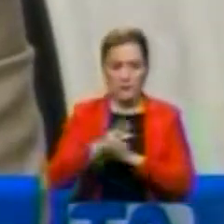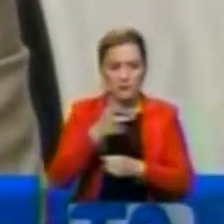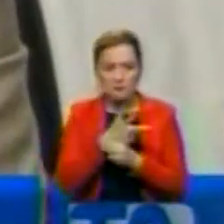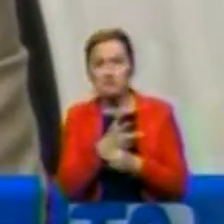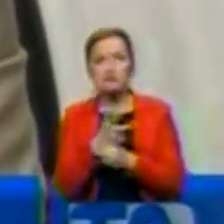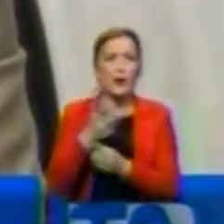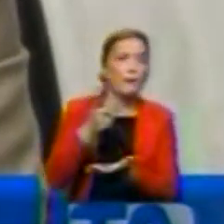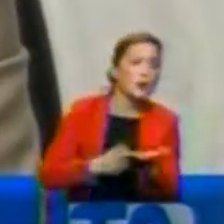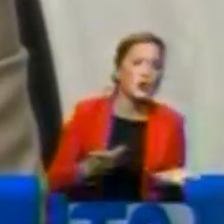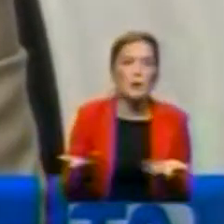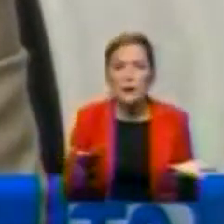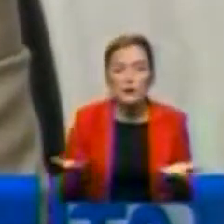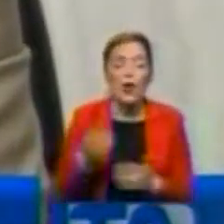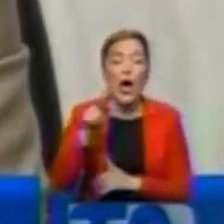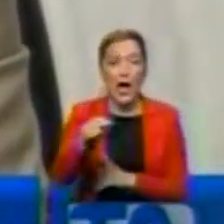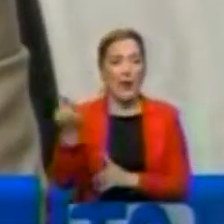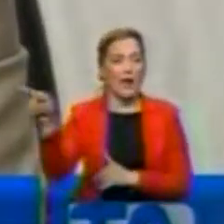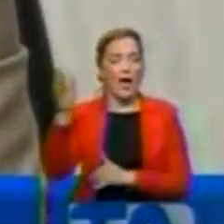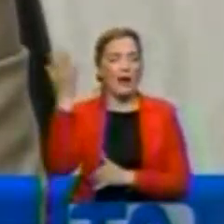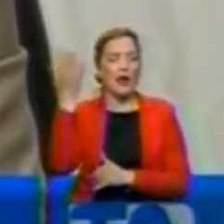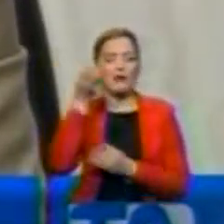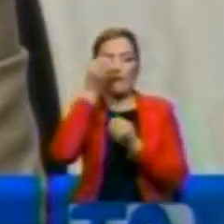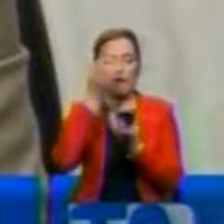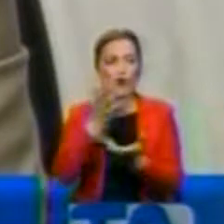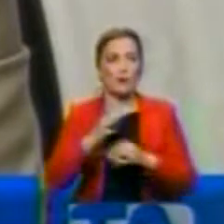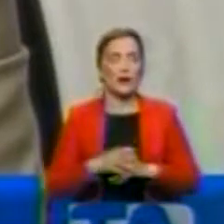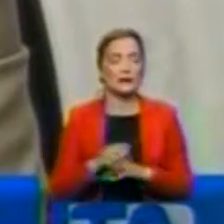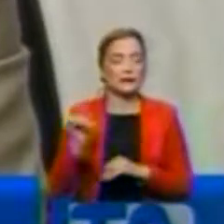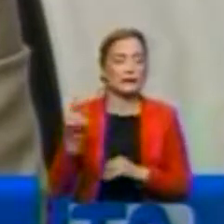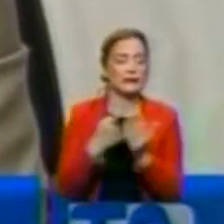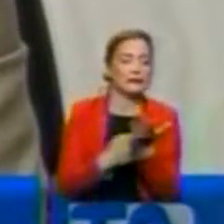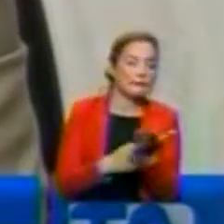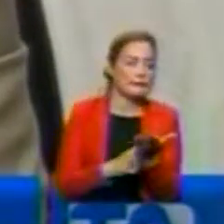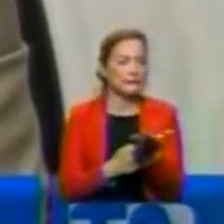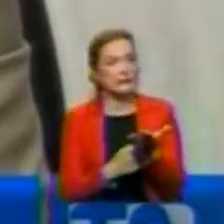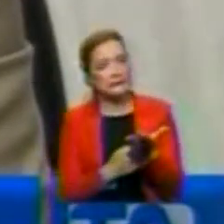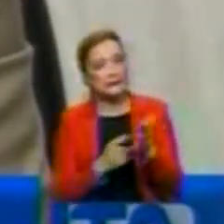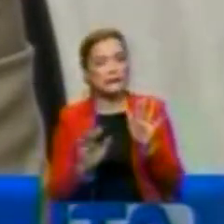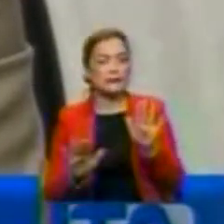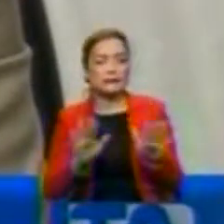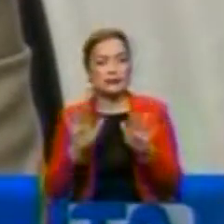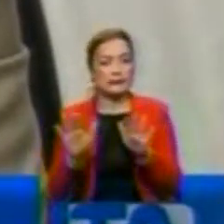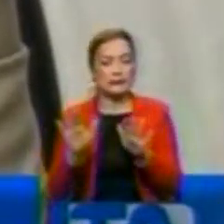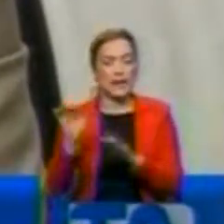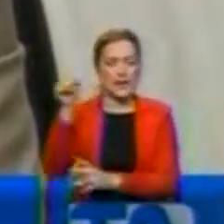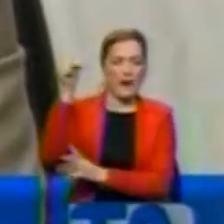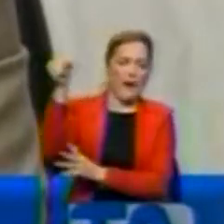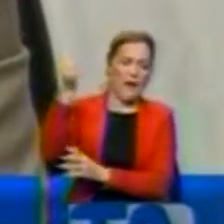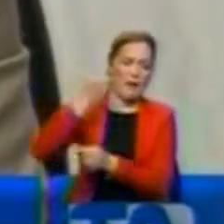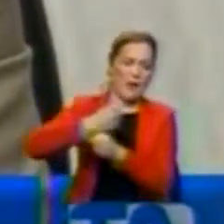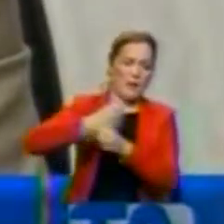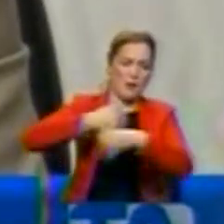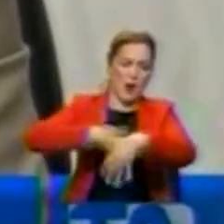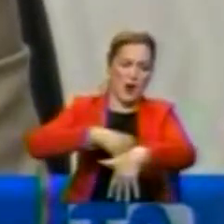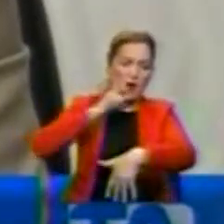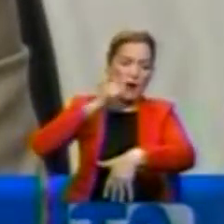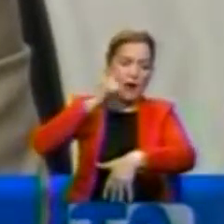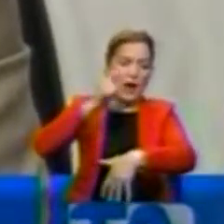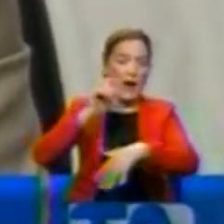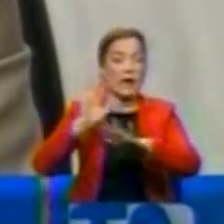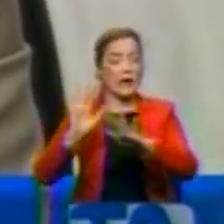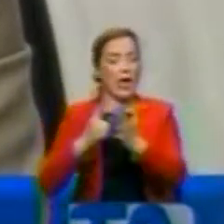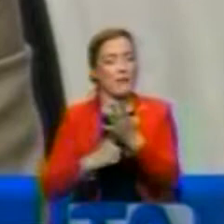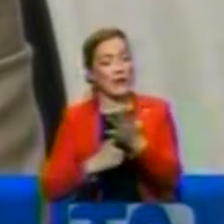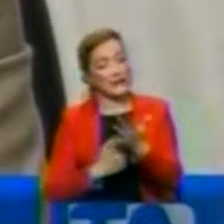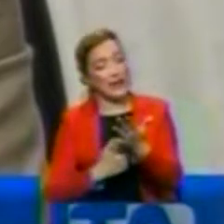ciudadanía de Quito y el Ecuador entero, van a considerar, pues, evidentemente anunciar, ya ellos lo harán en horas de la